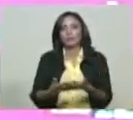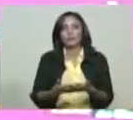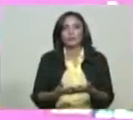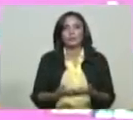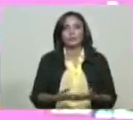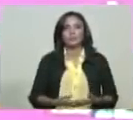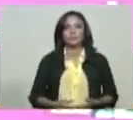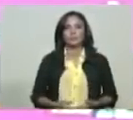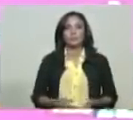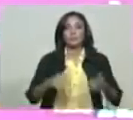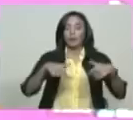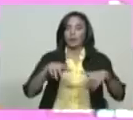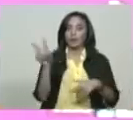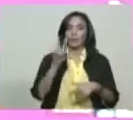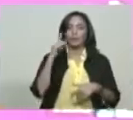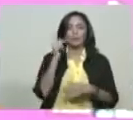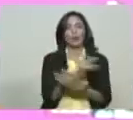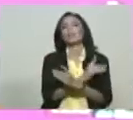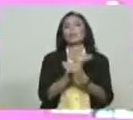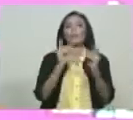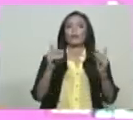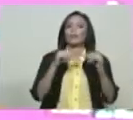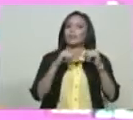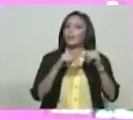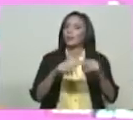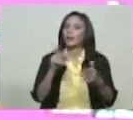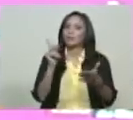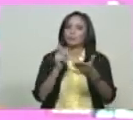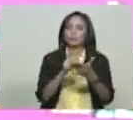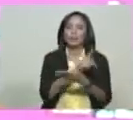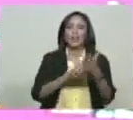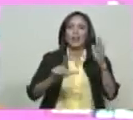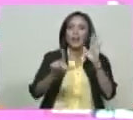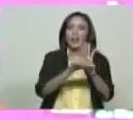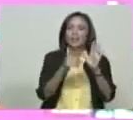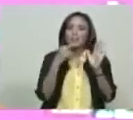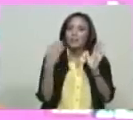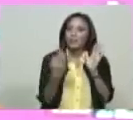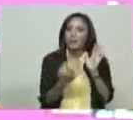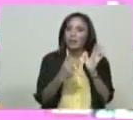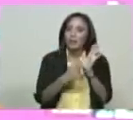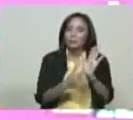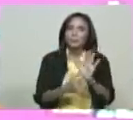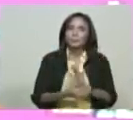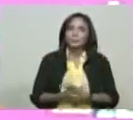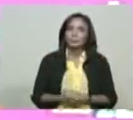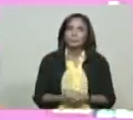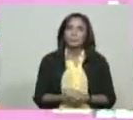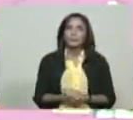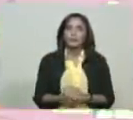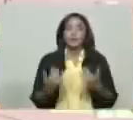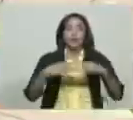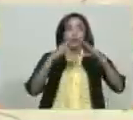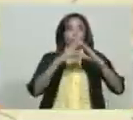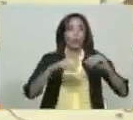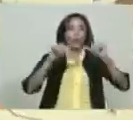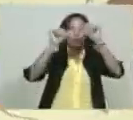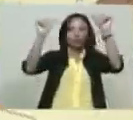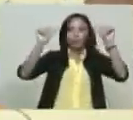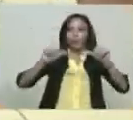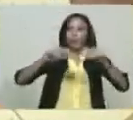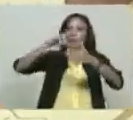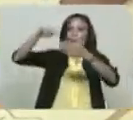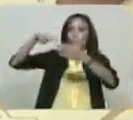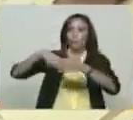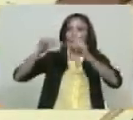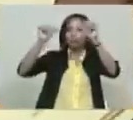Porque en Venezuela hay una democracia protagónica, permanente, de legitimidad real. Y todos los cuadros que están aquí, todos,